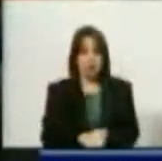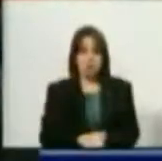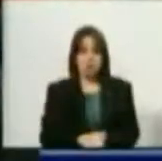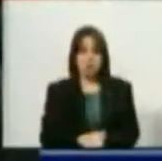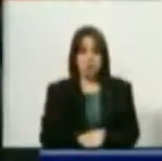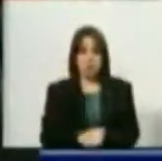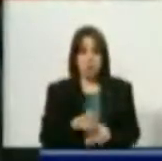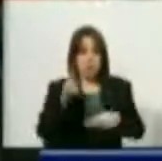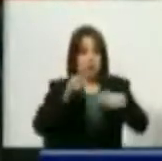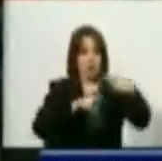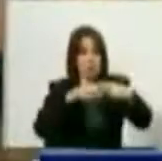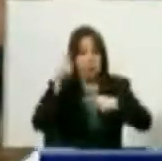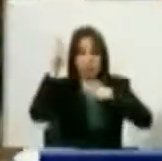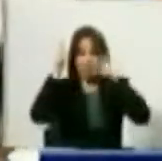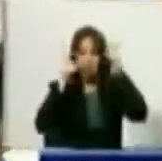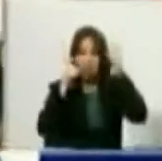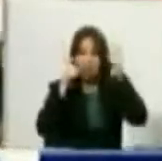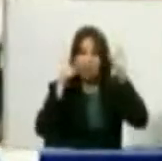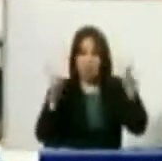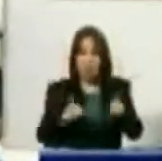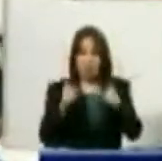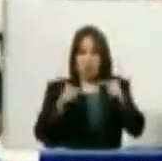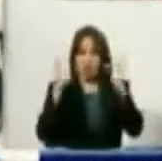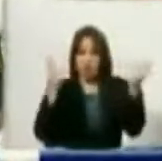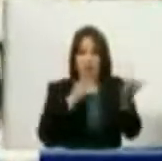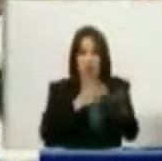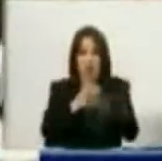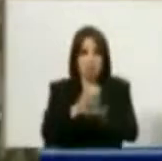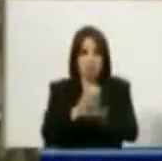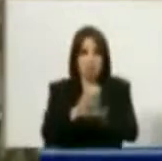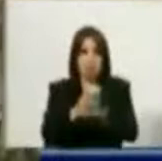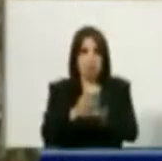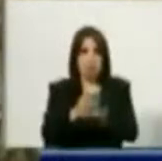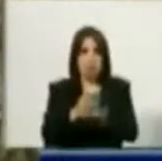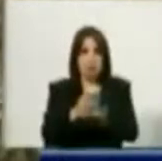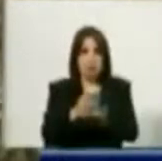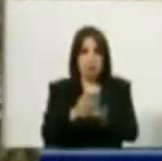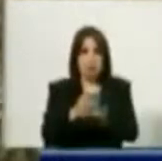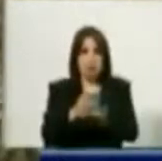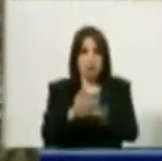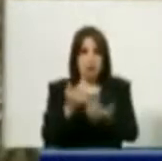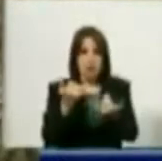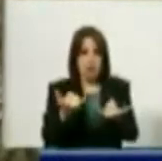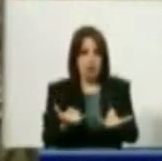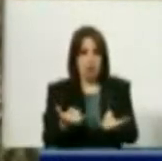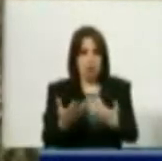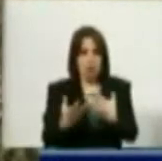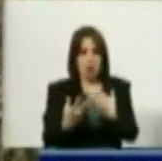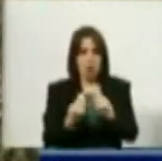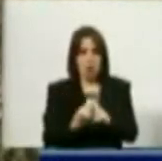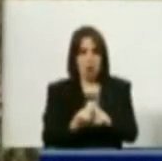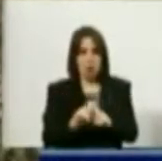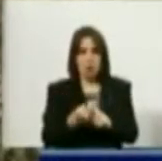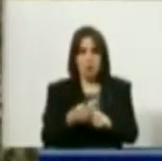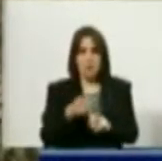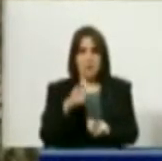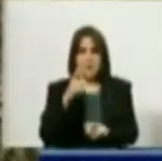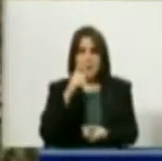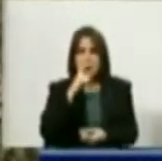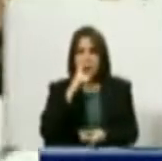numeral chavismo es aquí está con nosotros el señor Darío viva